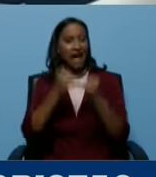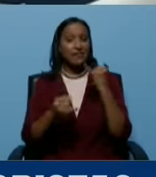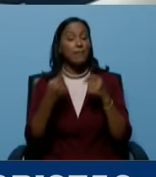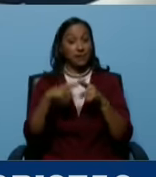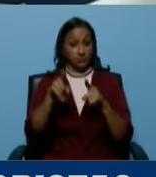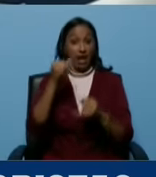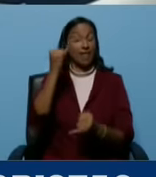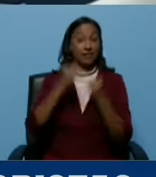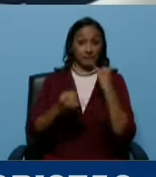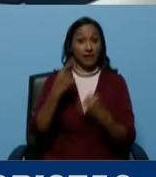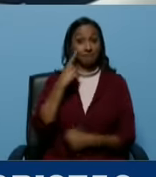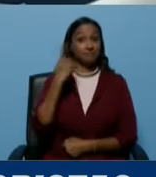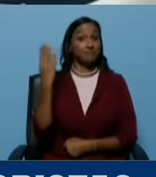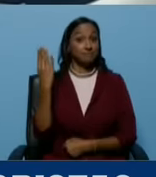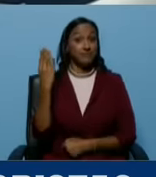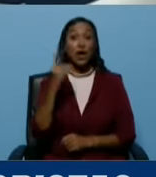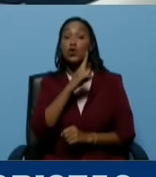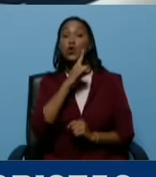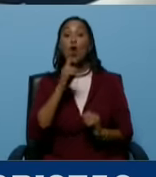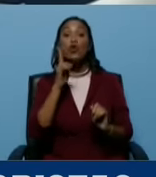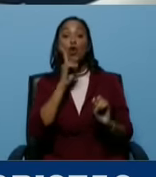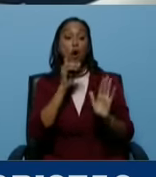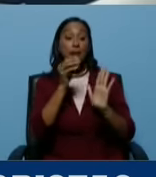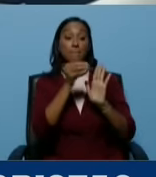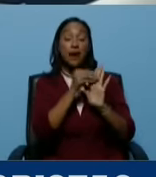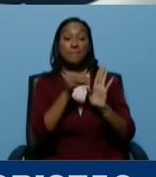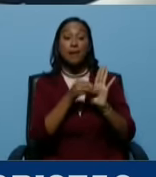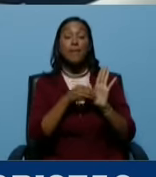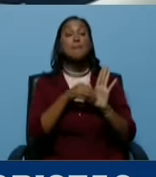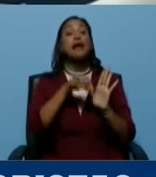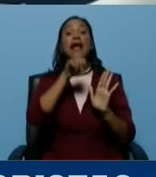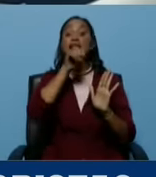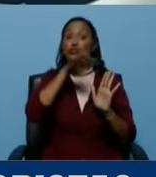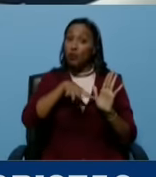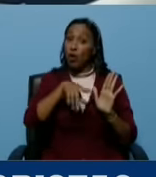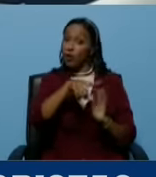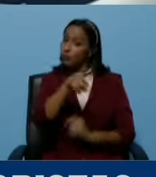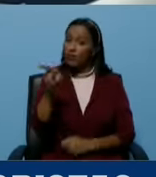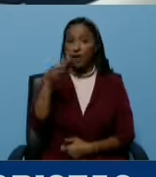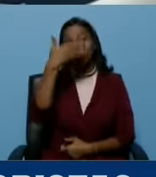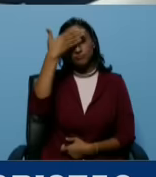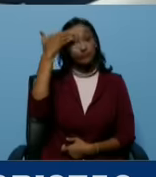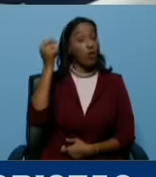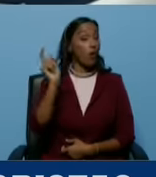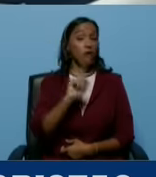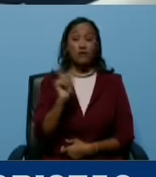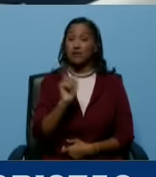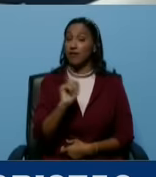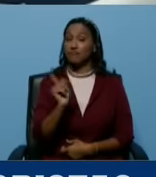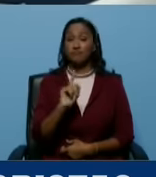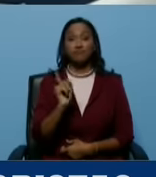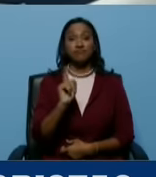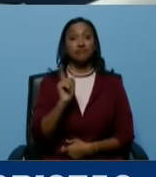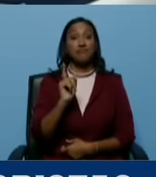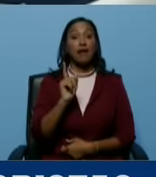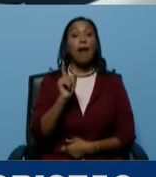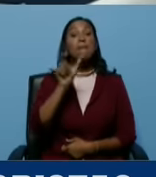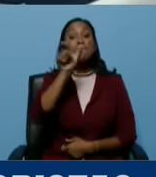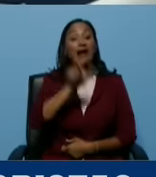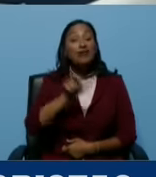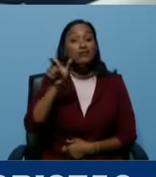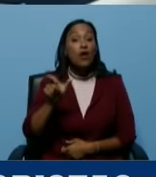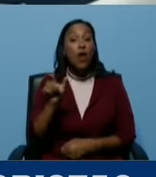Ahí están los nombres para que la historia no los absuelva. Personas totalmente vinculadas